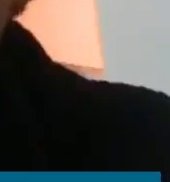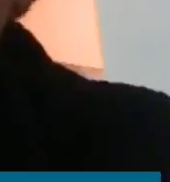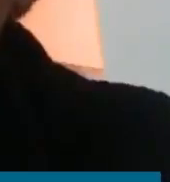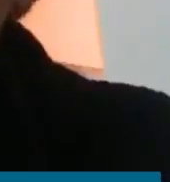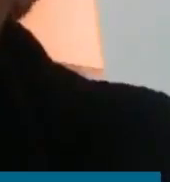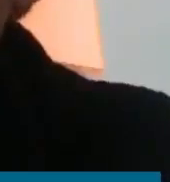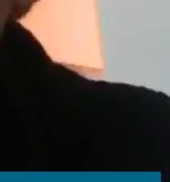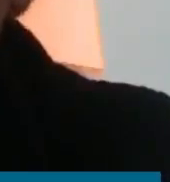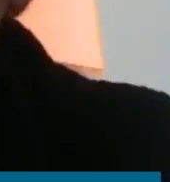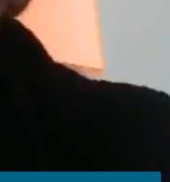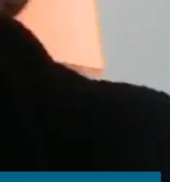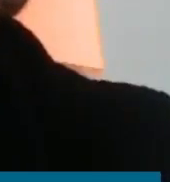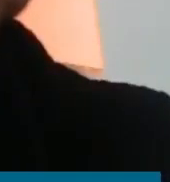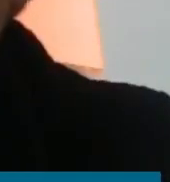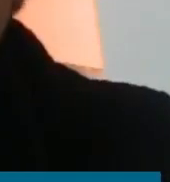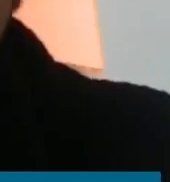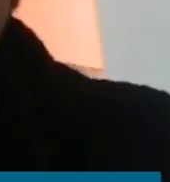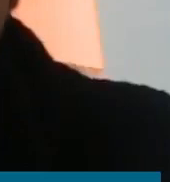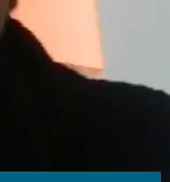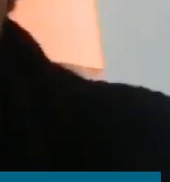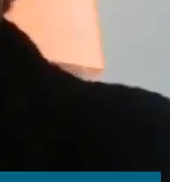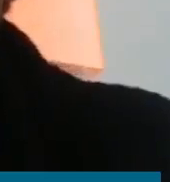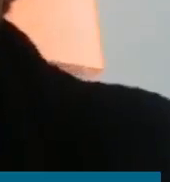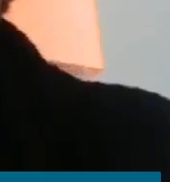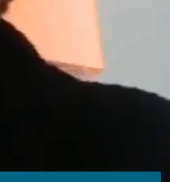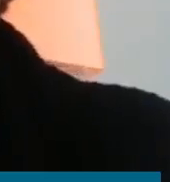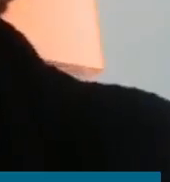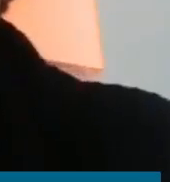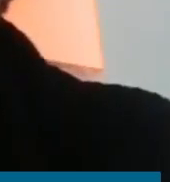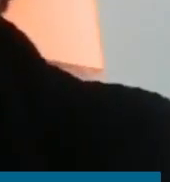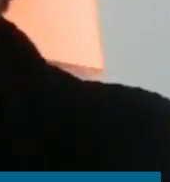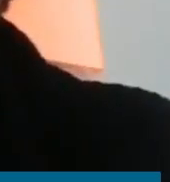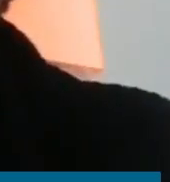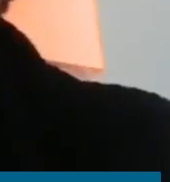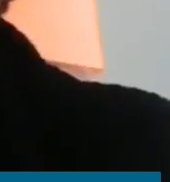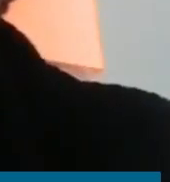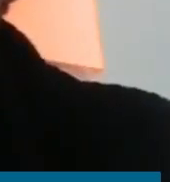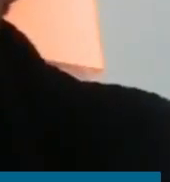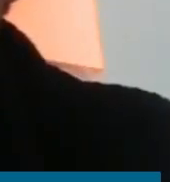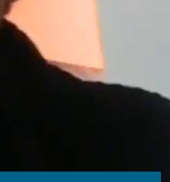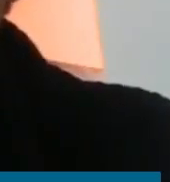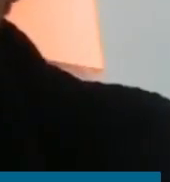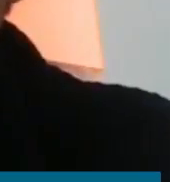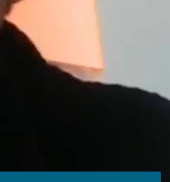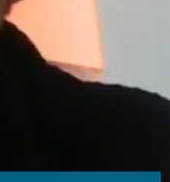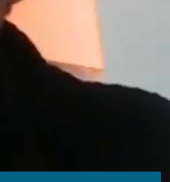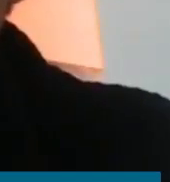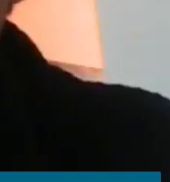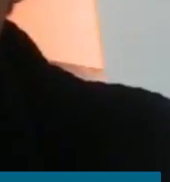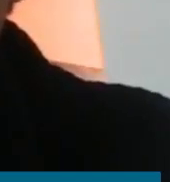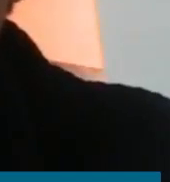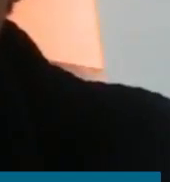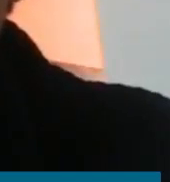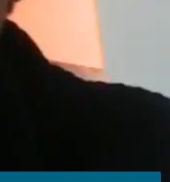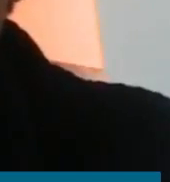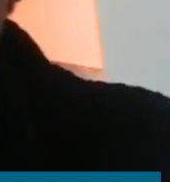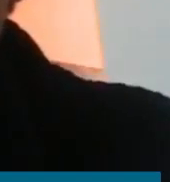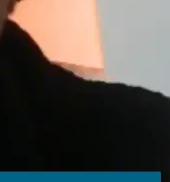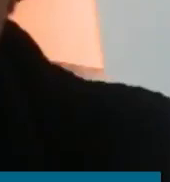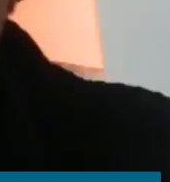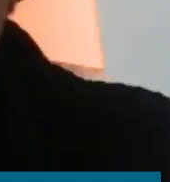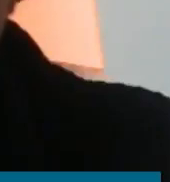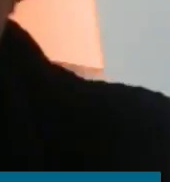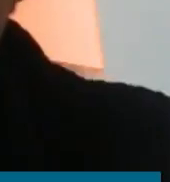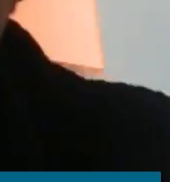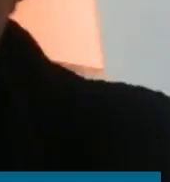porque ante los medios de comunicación los empresarios pedían una reunión tripartita para analizar el tema del incremento salarial, pero cuando se